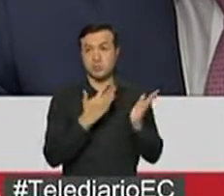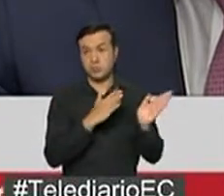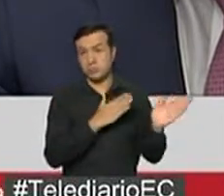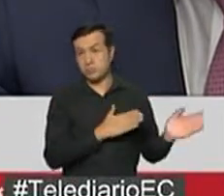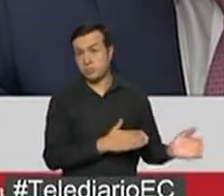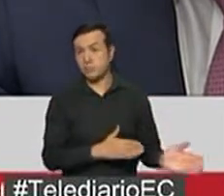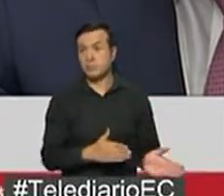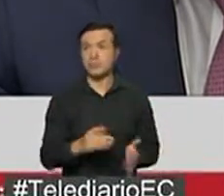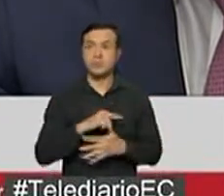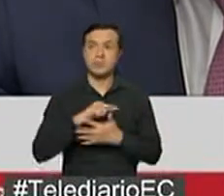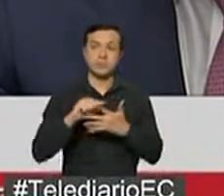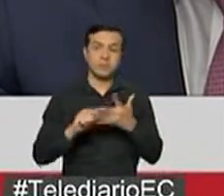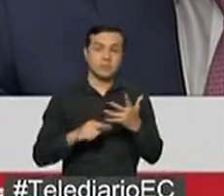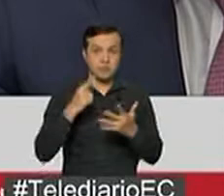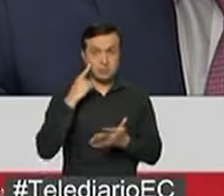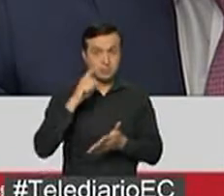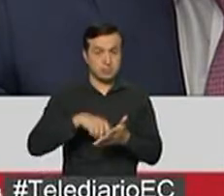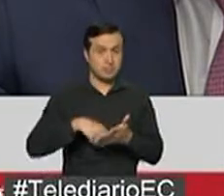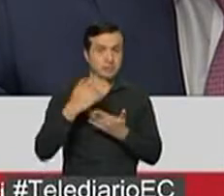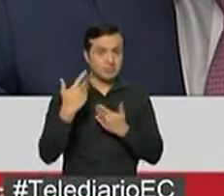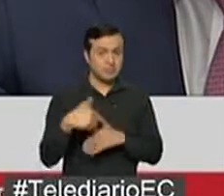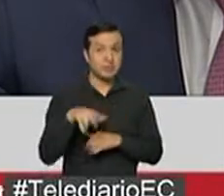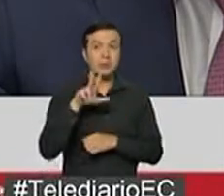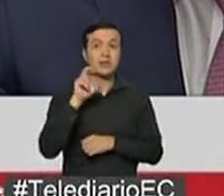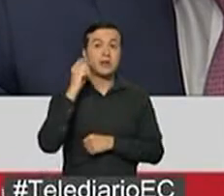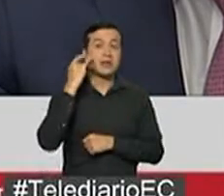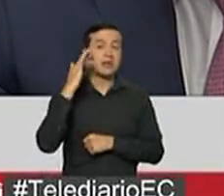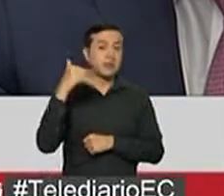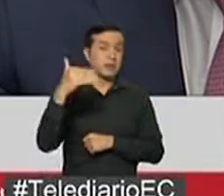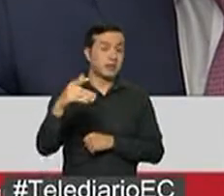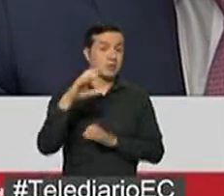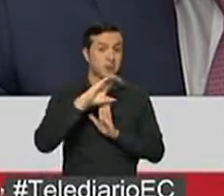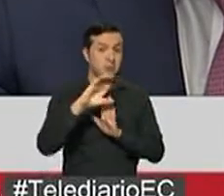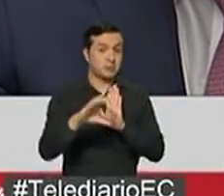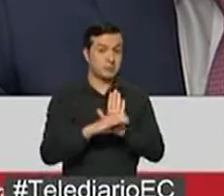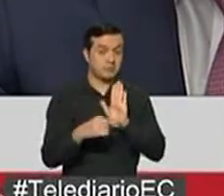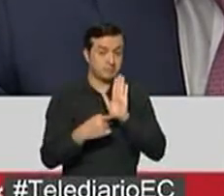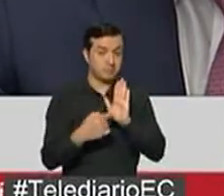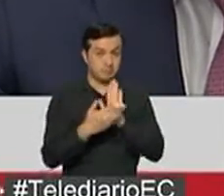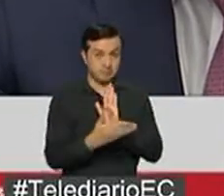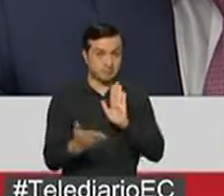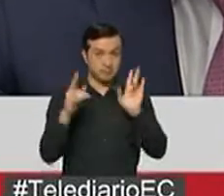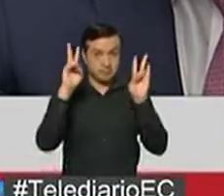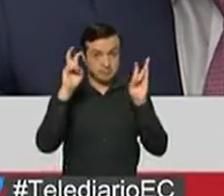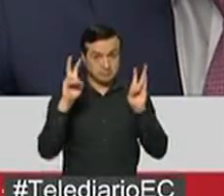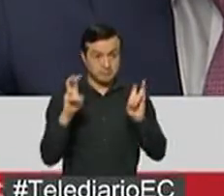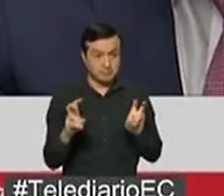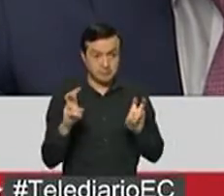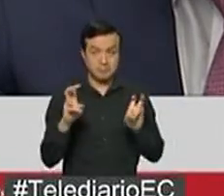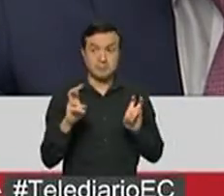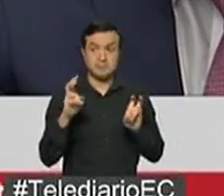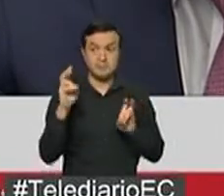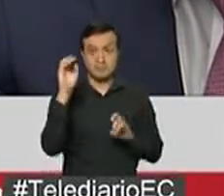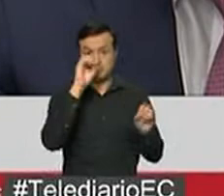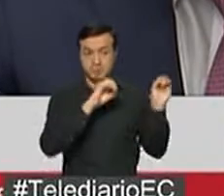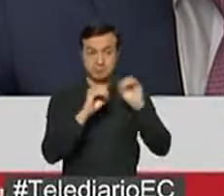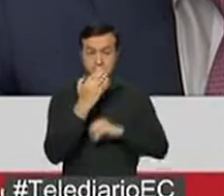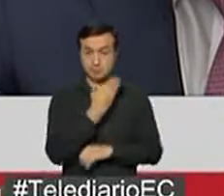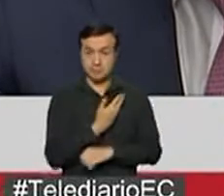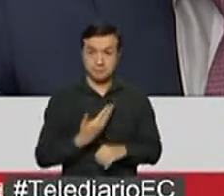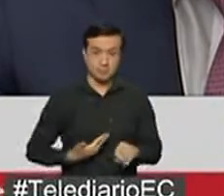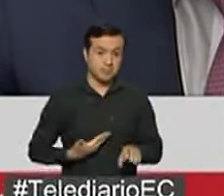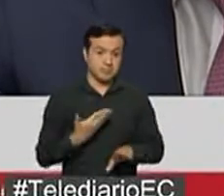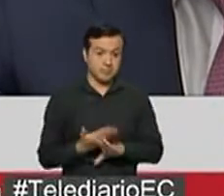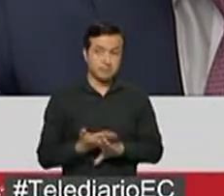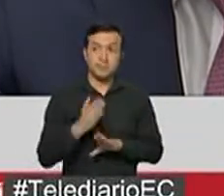haber entrado en vigencia una vez se cumplan los 30 días que establece la constitución para los temas que no son tratados en un evento presidencial es decir a